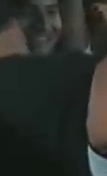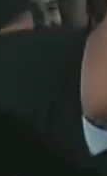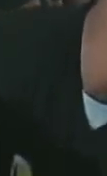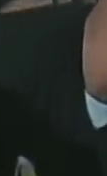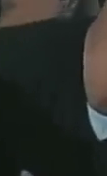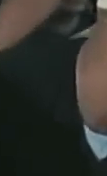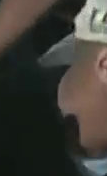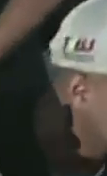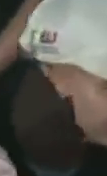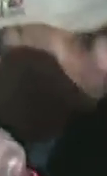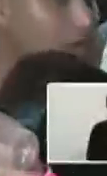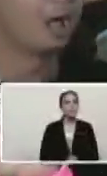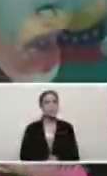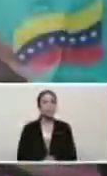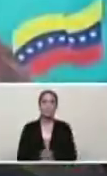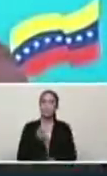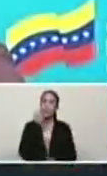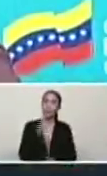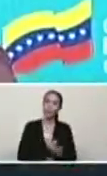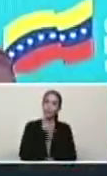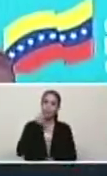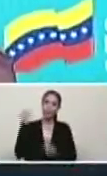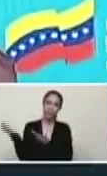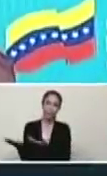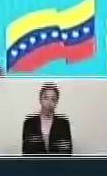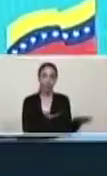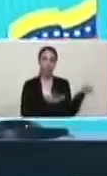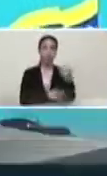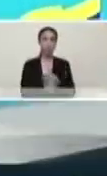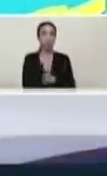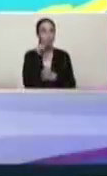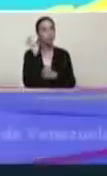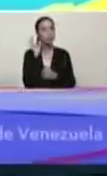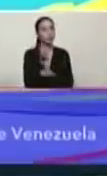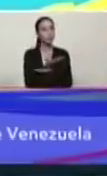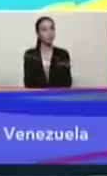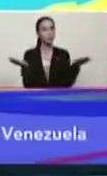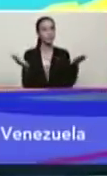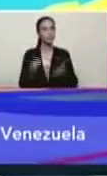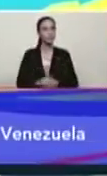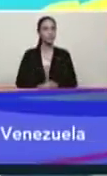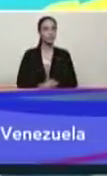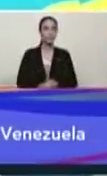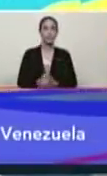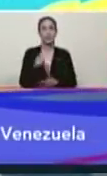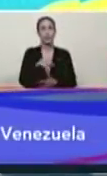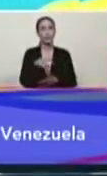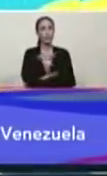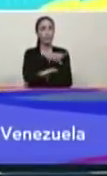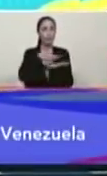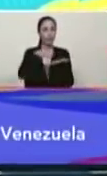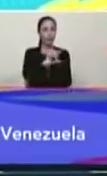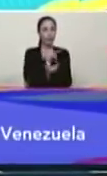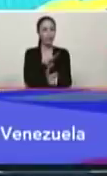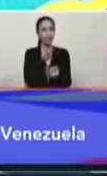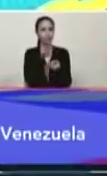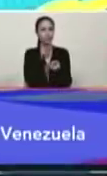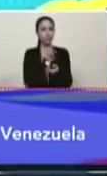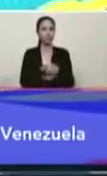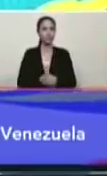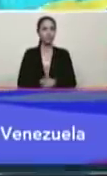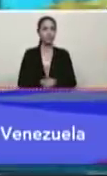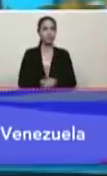Buenas tardes, camaradas, bienvenidos y bienvenidas a esta Plaza Bicentenario,